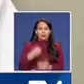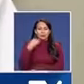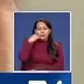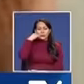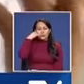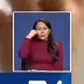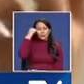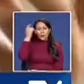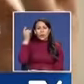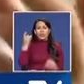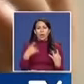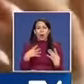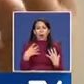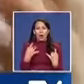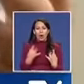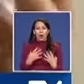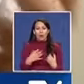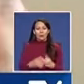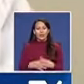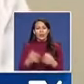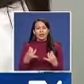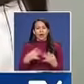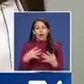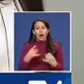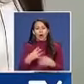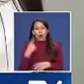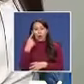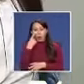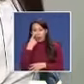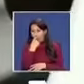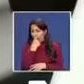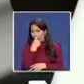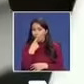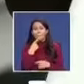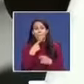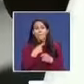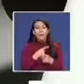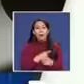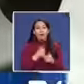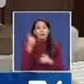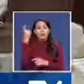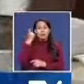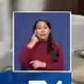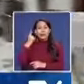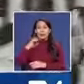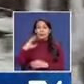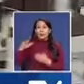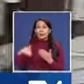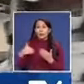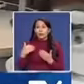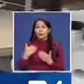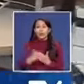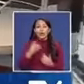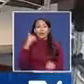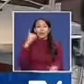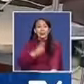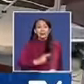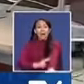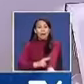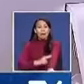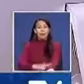importante es el dolor, dolor en el ojo. Por eso, es necesario que los pacientes diabéticos